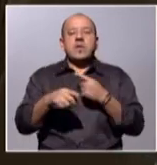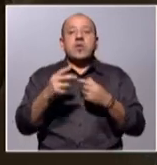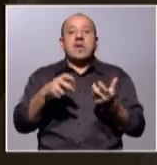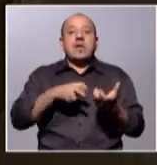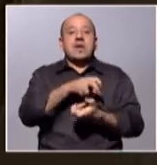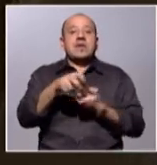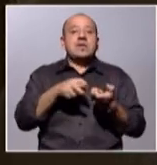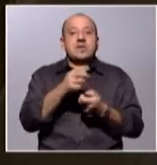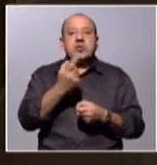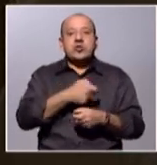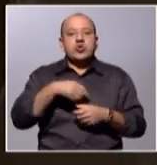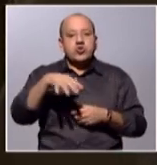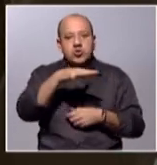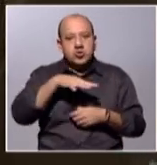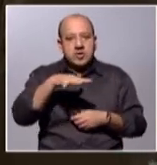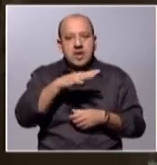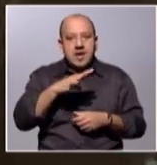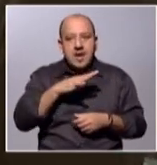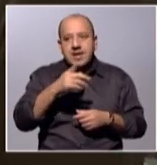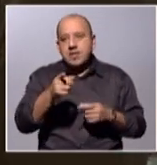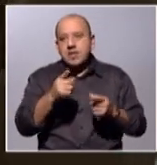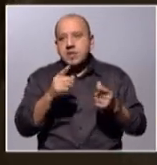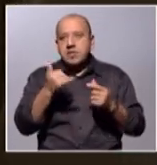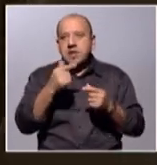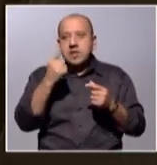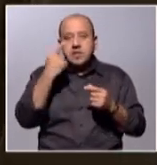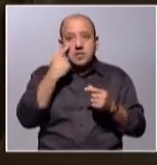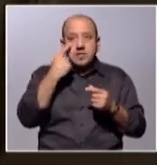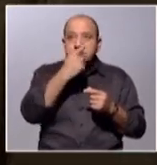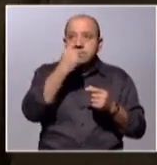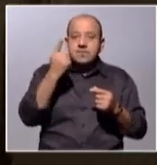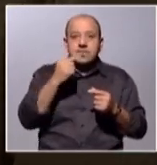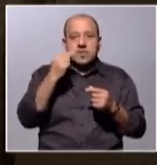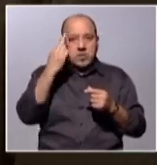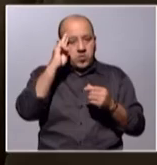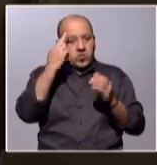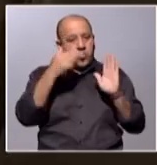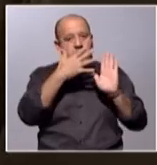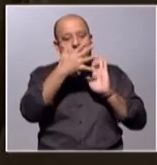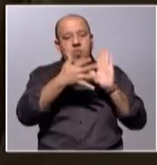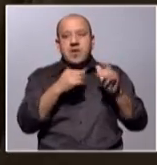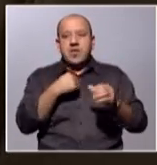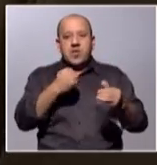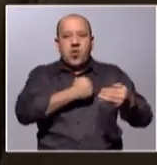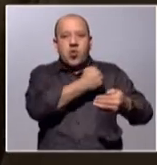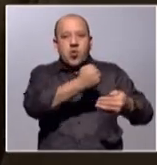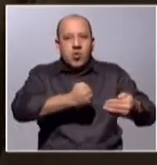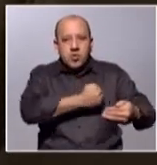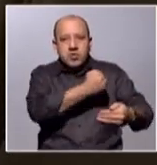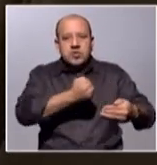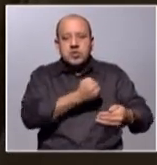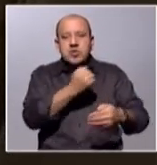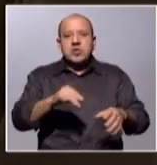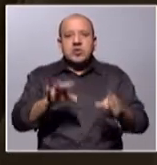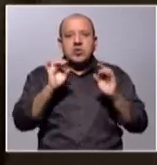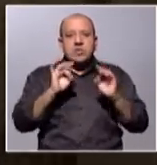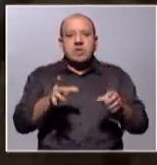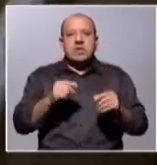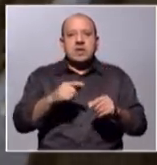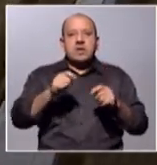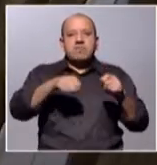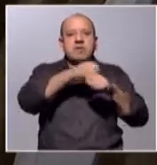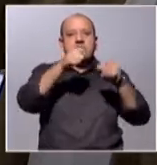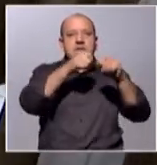hay que ver que ya están funcionando en todo el país centenares de ochoa populares que alimentan a miles de personas sólo el pit-cnt ha